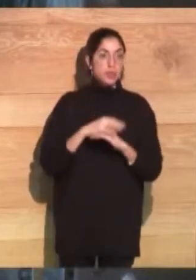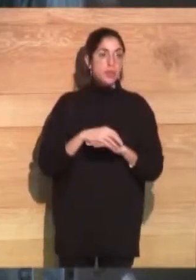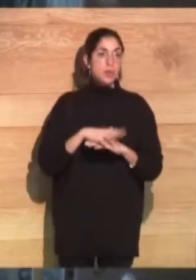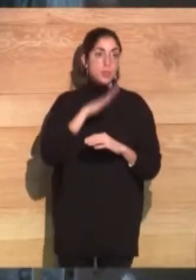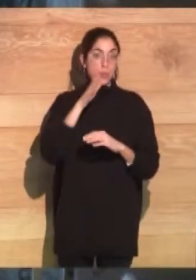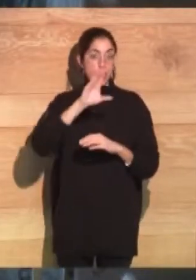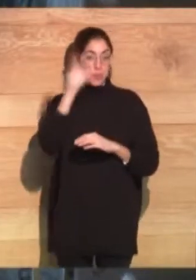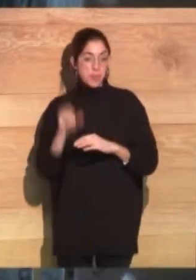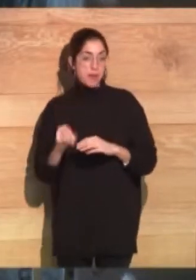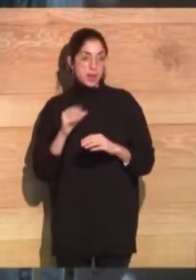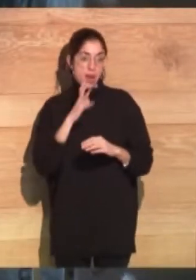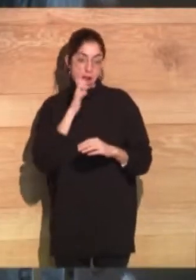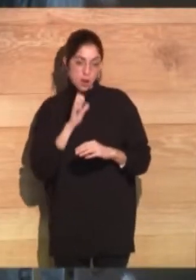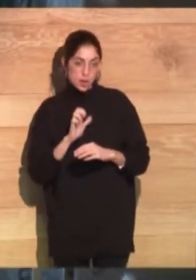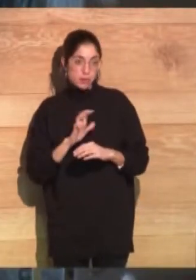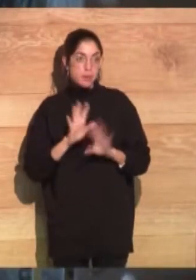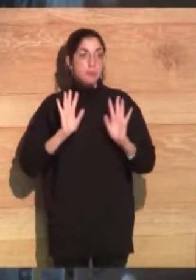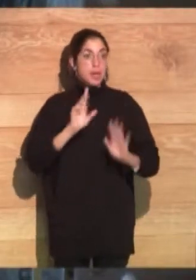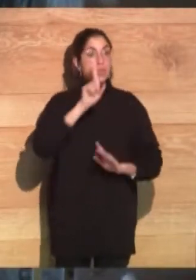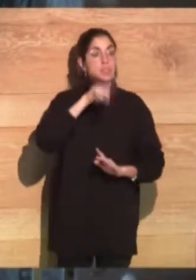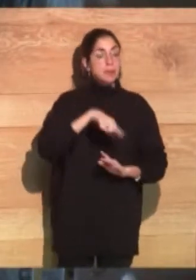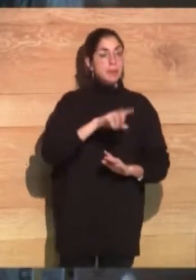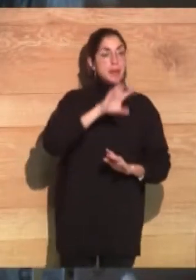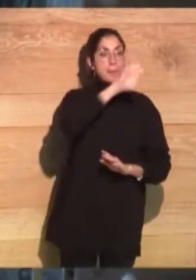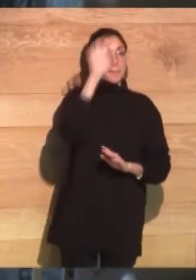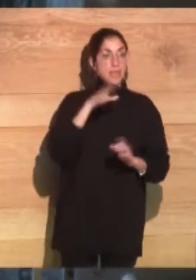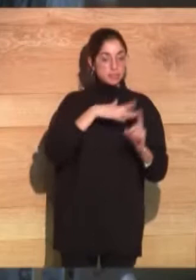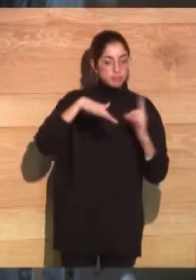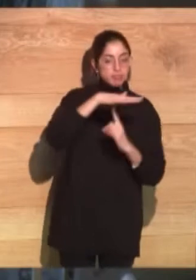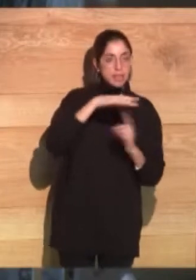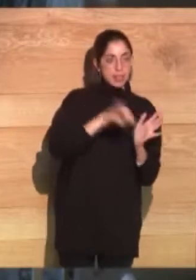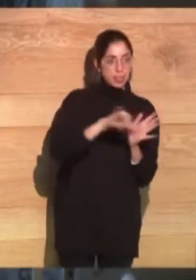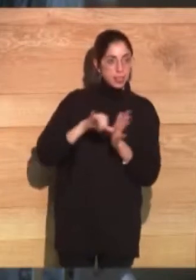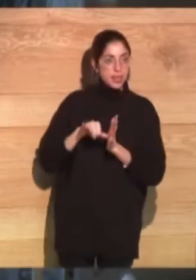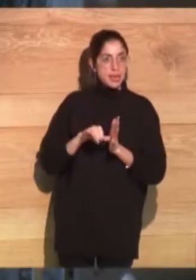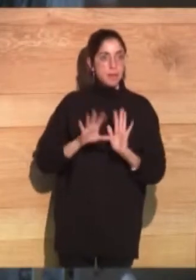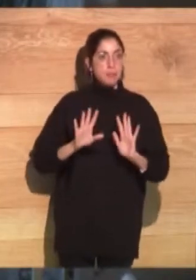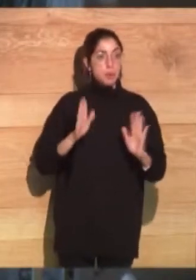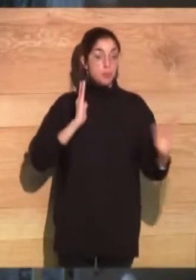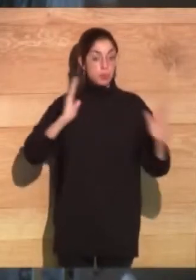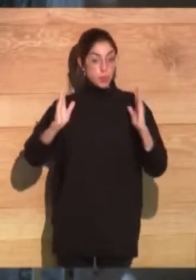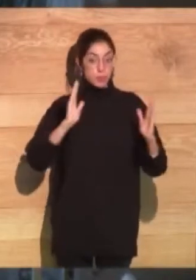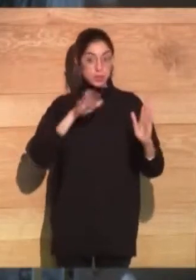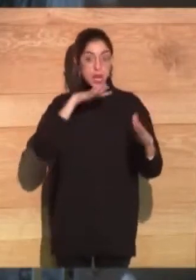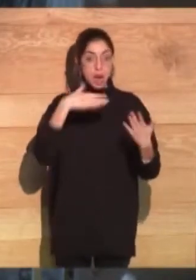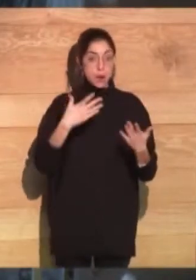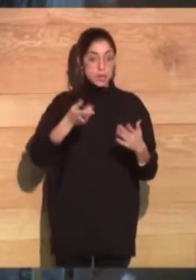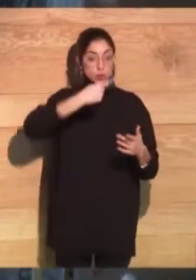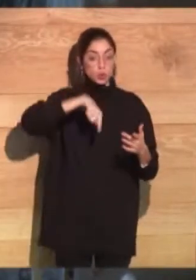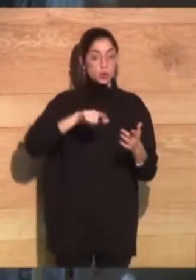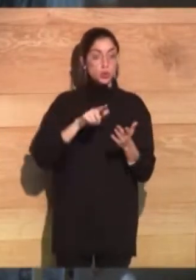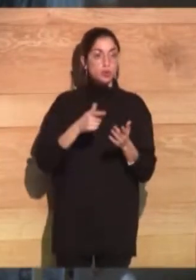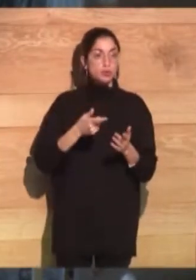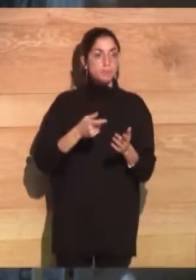África, pero también en países de nuestro entorno. Y en ese momento en el que hemos recuperado el lenguaje bélico de